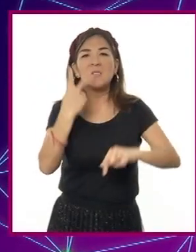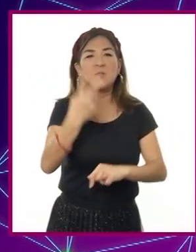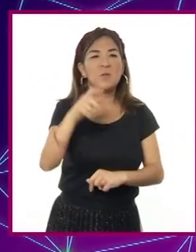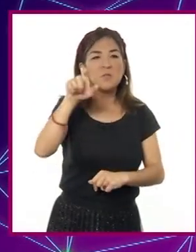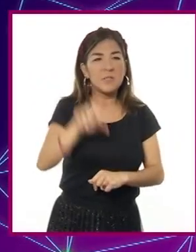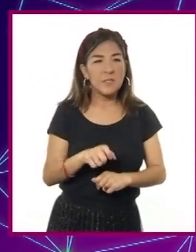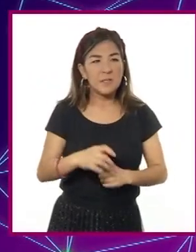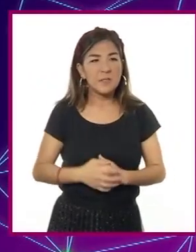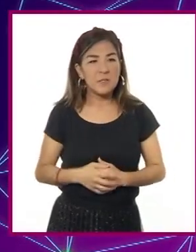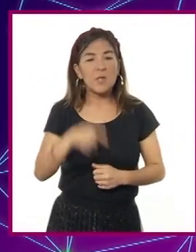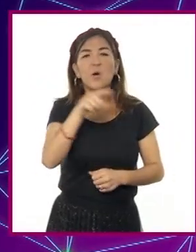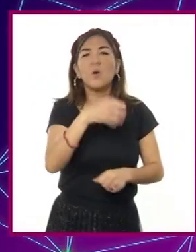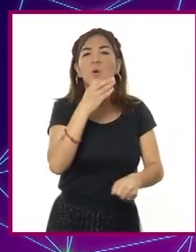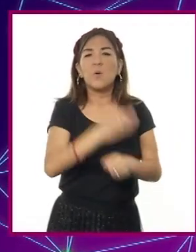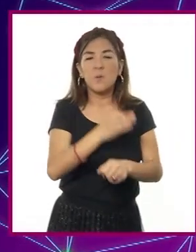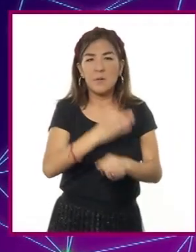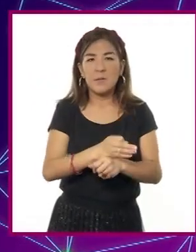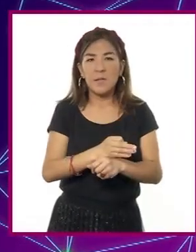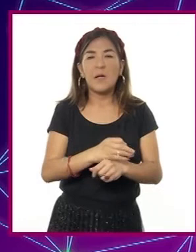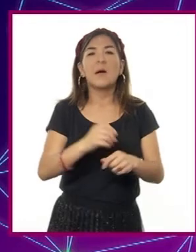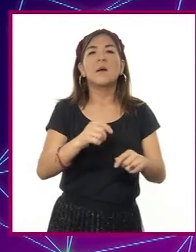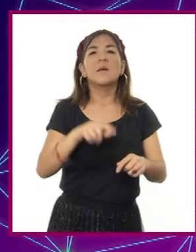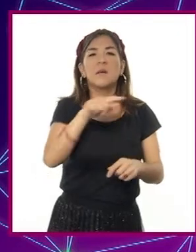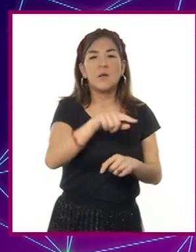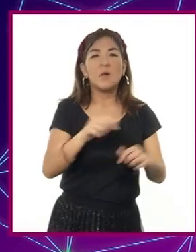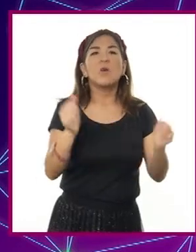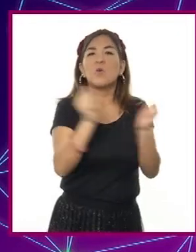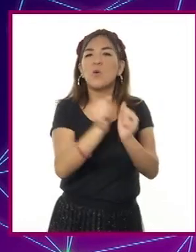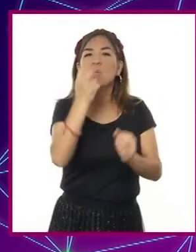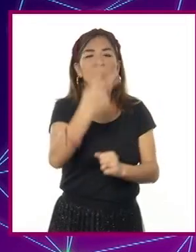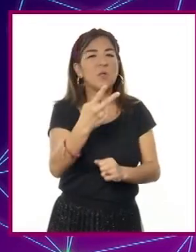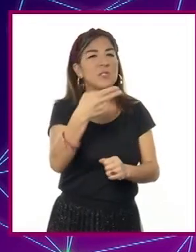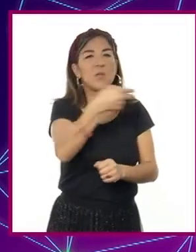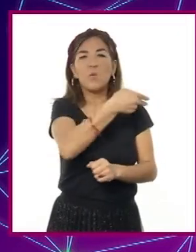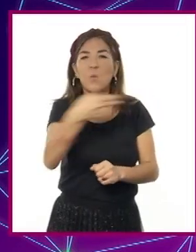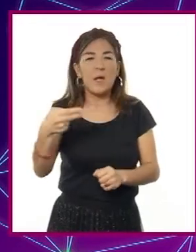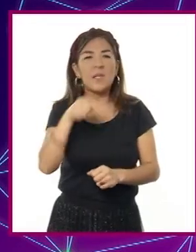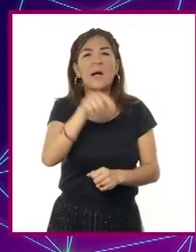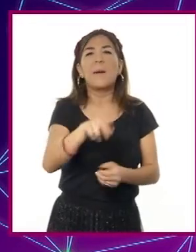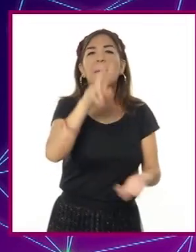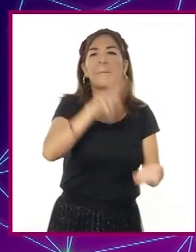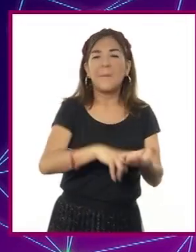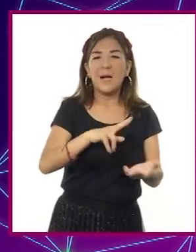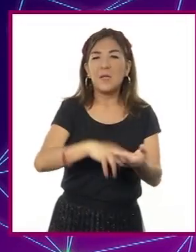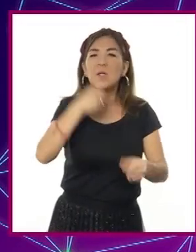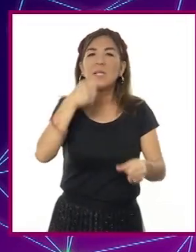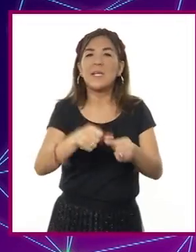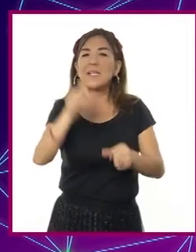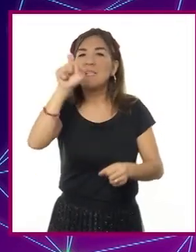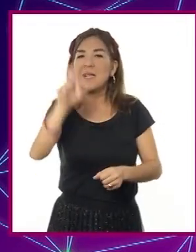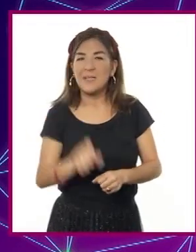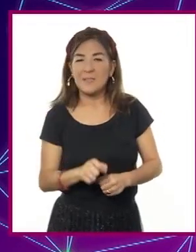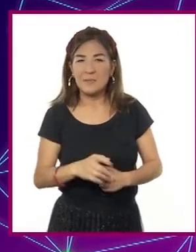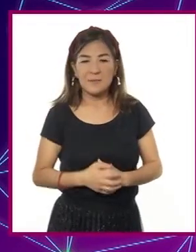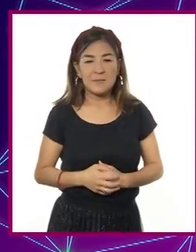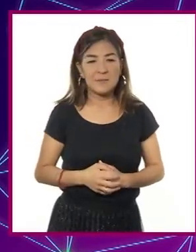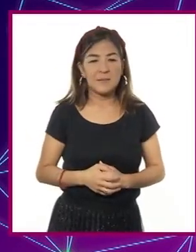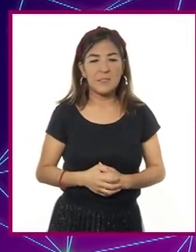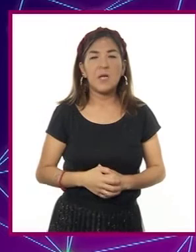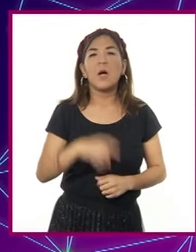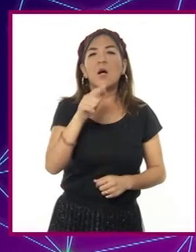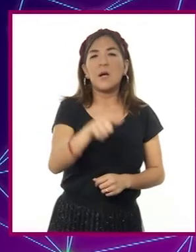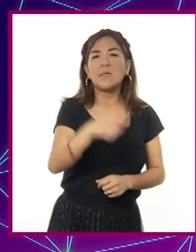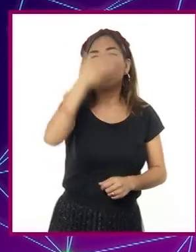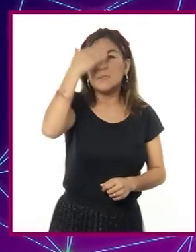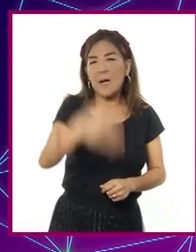el trabajo algebraico correspondiente con las dos igualdades para encontrar el valor de X. Por un lado, se